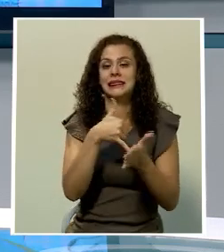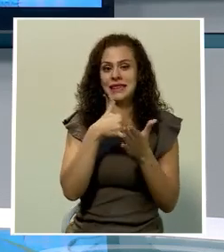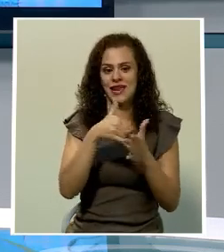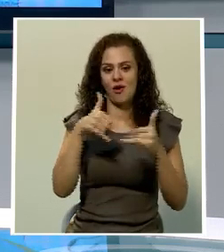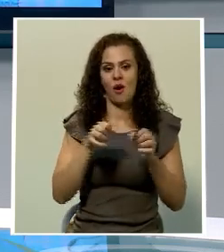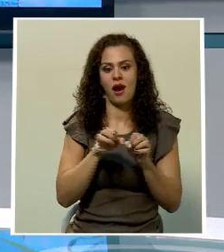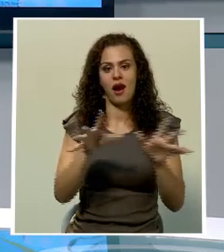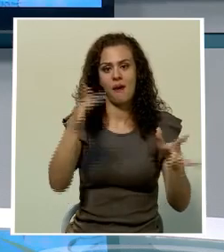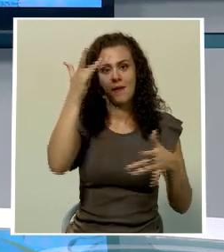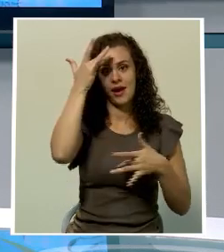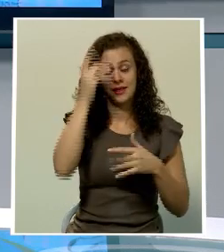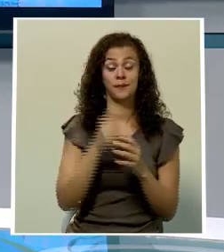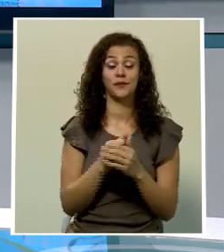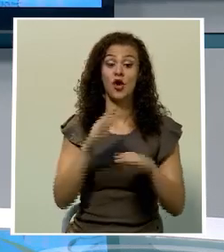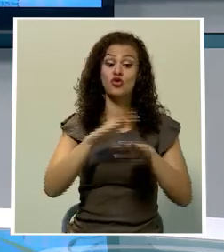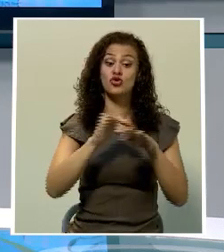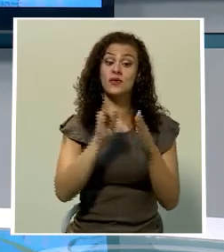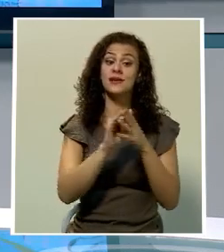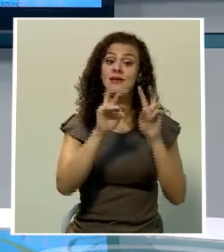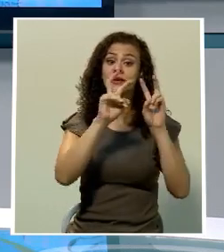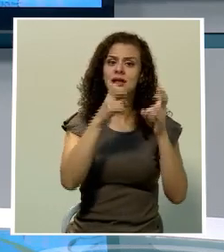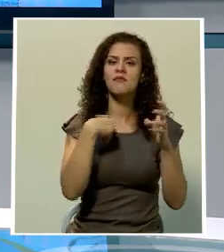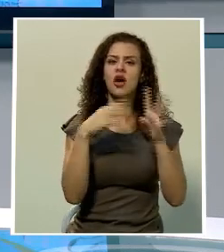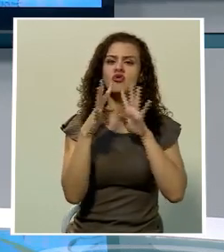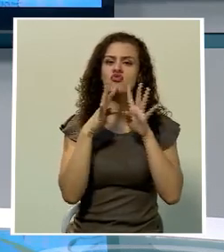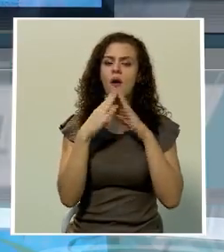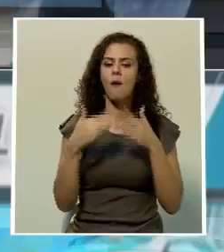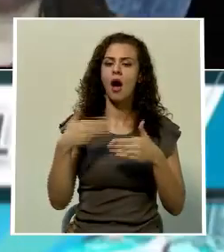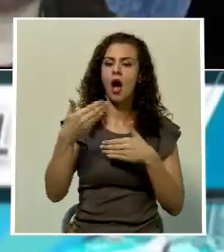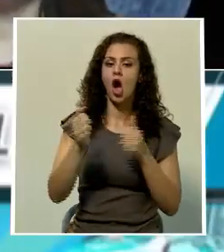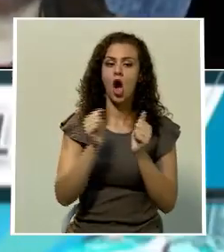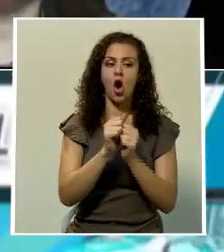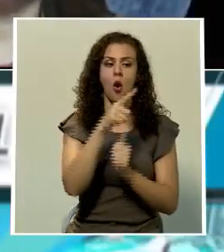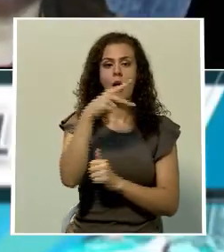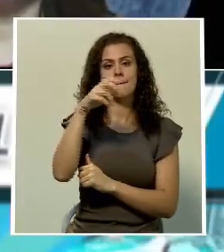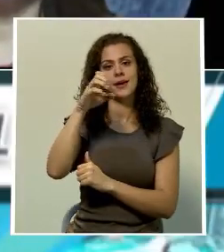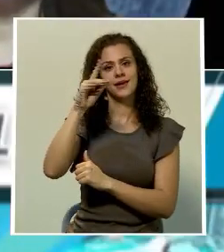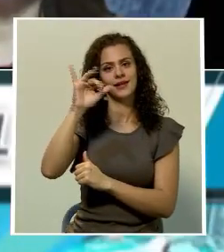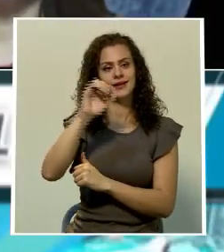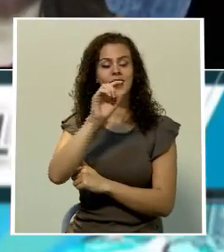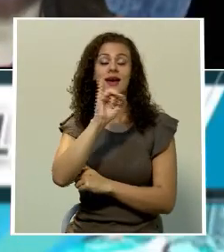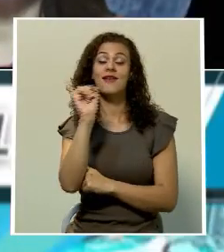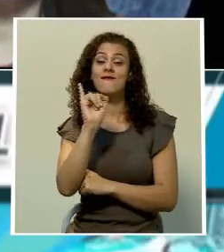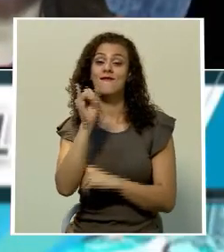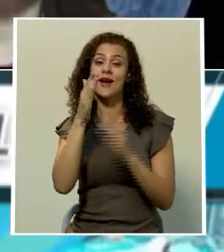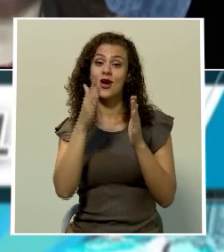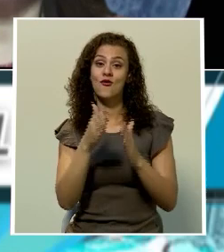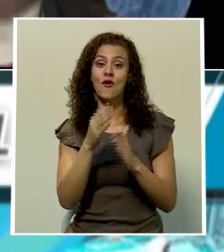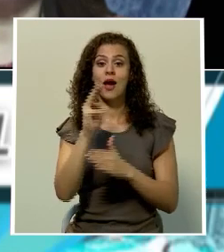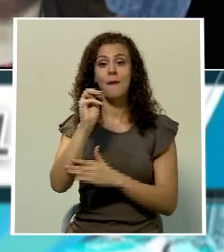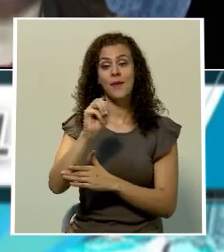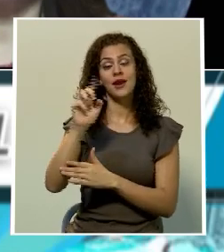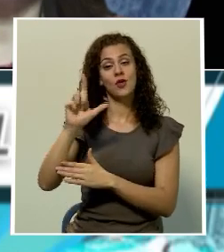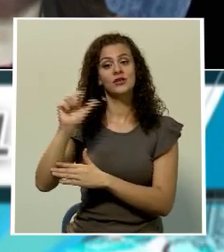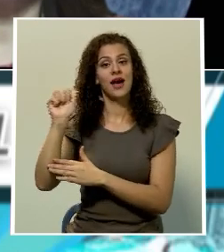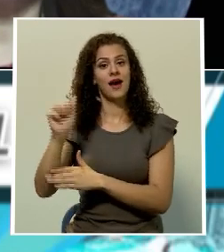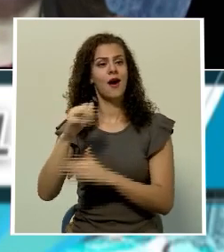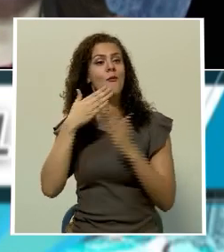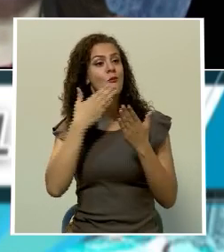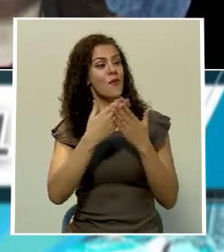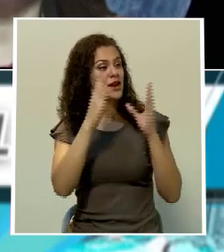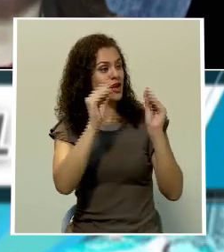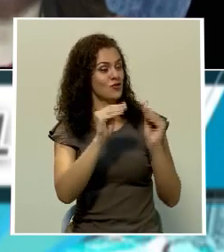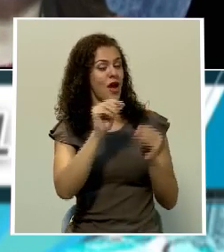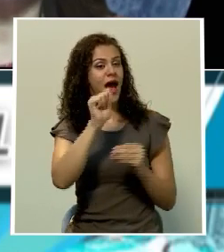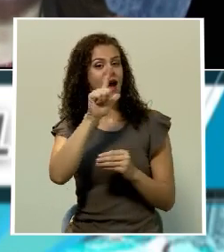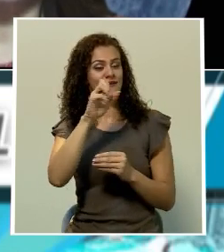de la pandemia. Sobre este tema voy a conversar ahora con la pediatra e infectóloga María Luisa Ávila. Buenas noches,